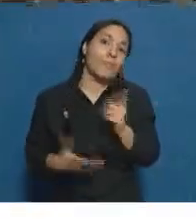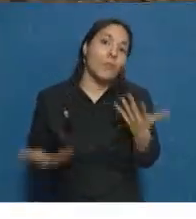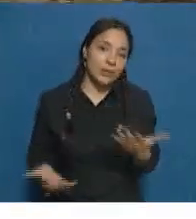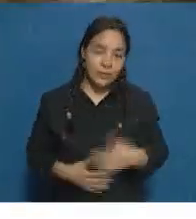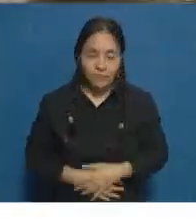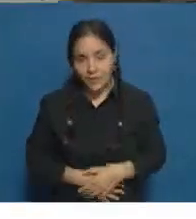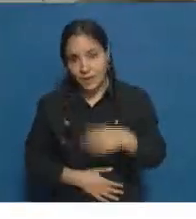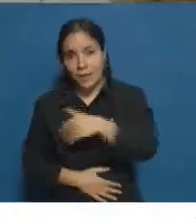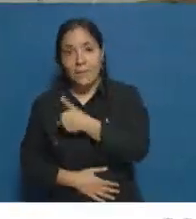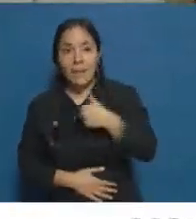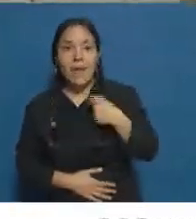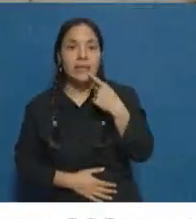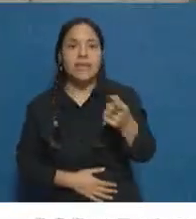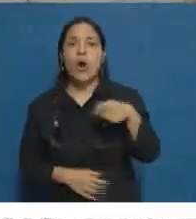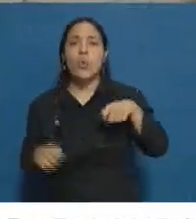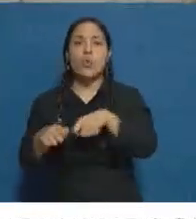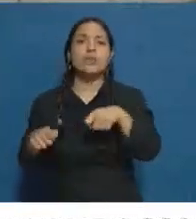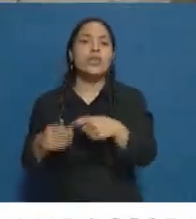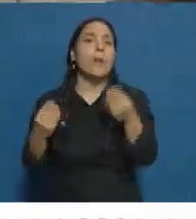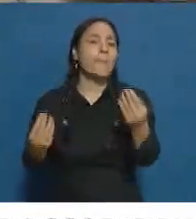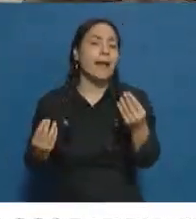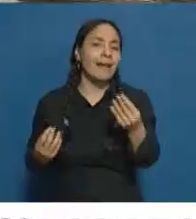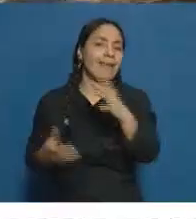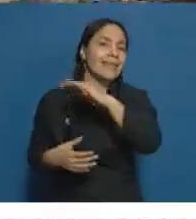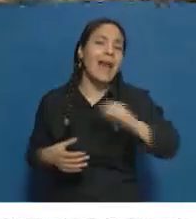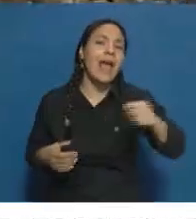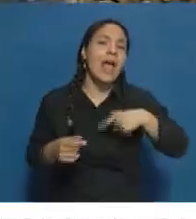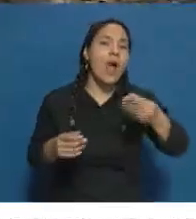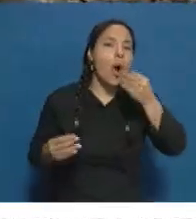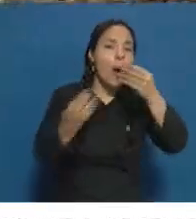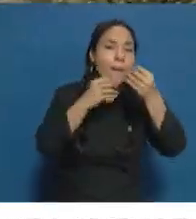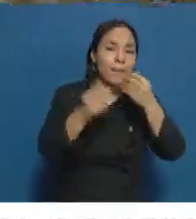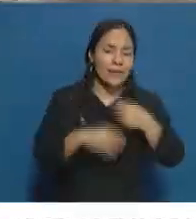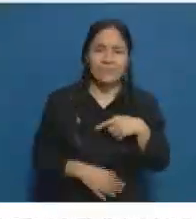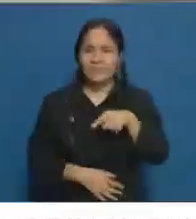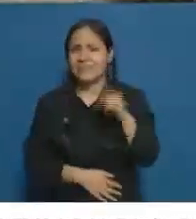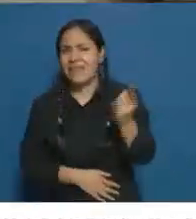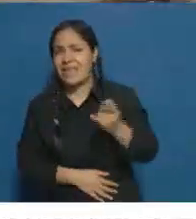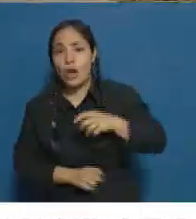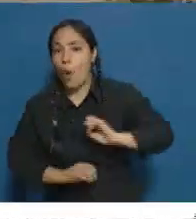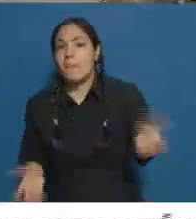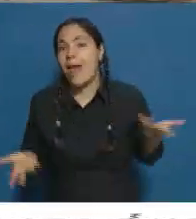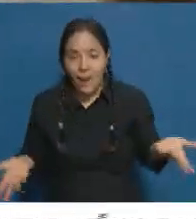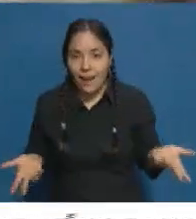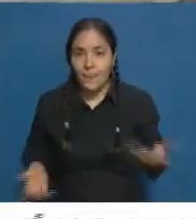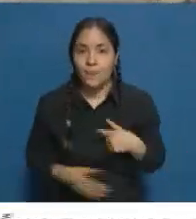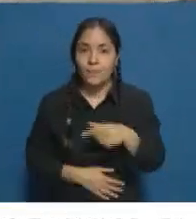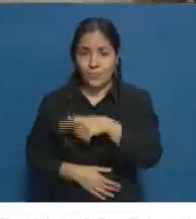dicho que ese cuchillo lo traía para cortar la merienda es una mentira o está mal. Tienen miedo.